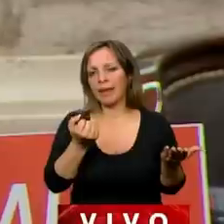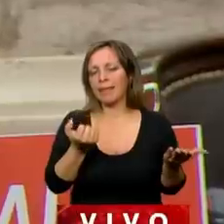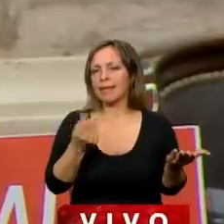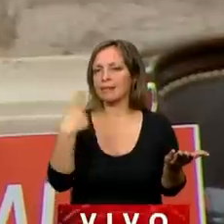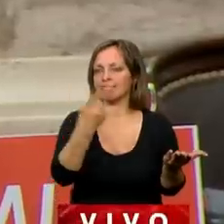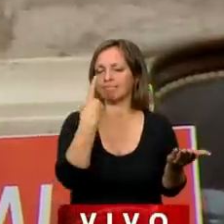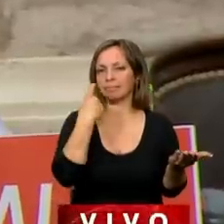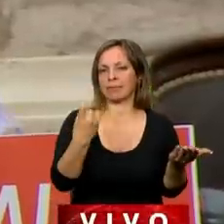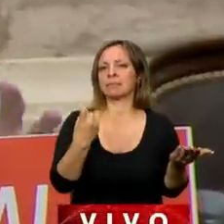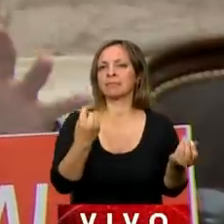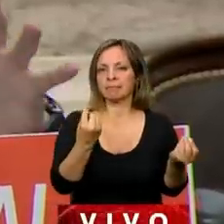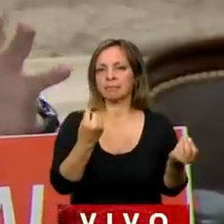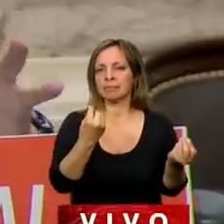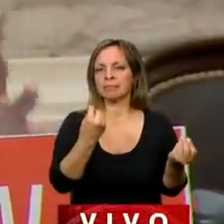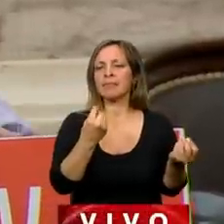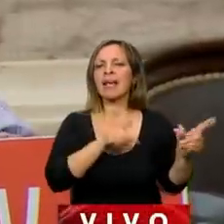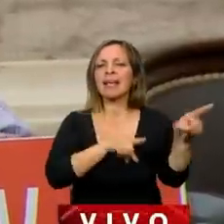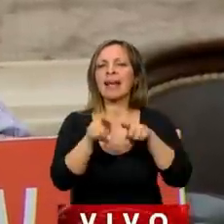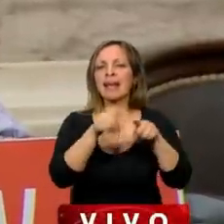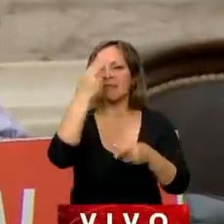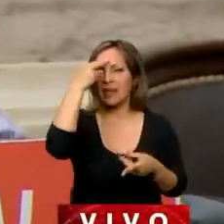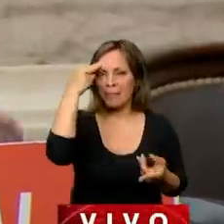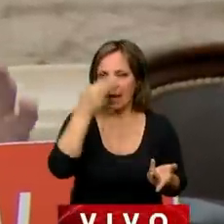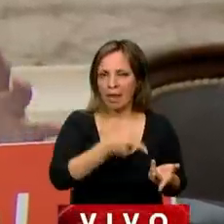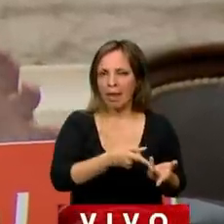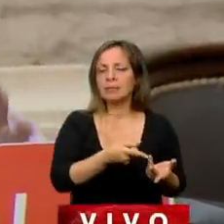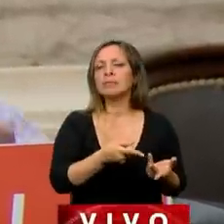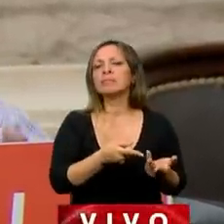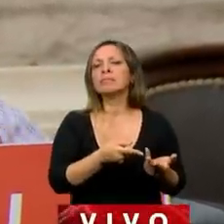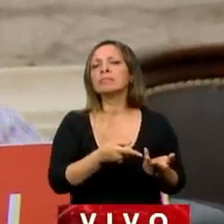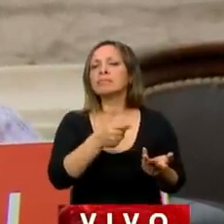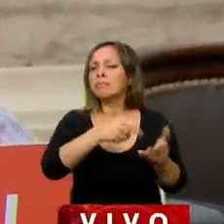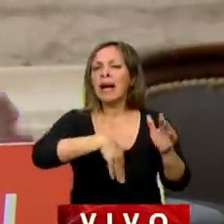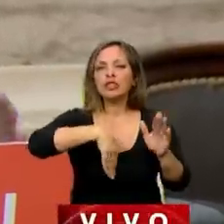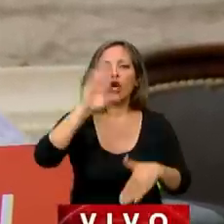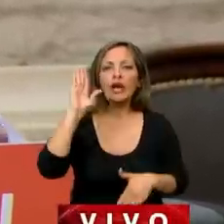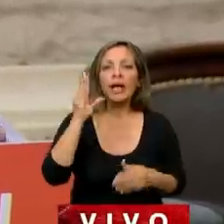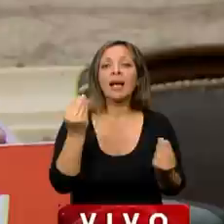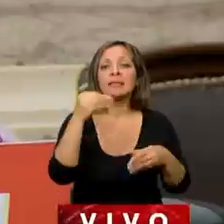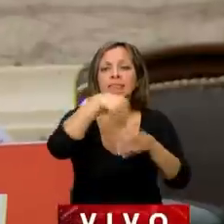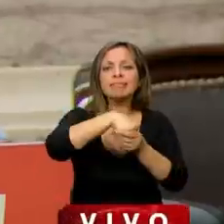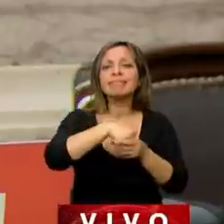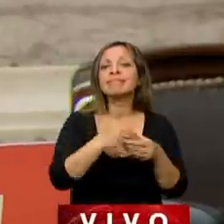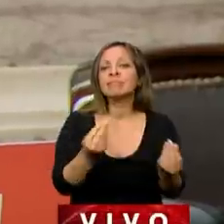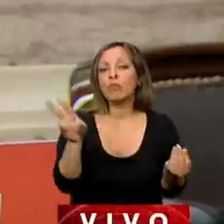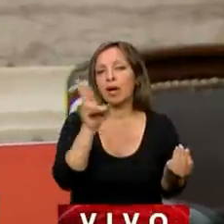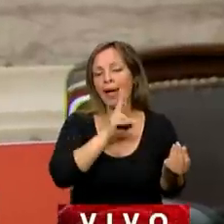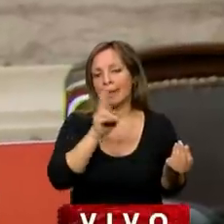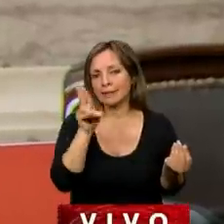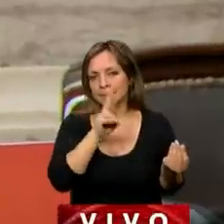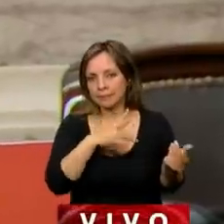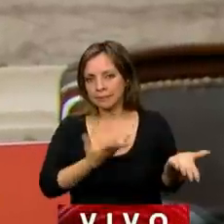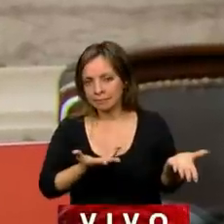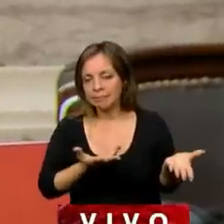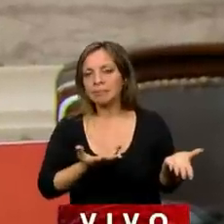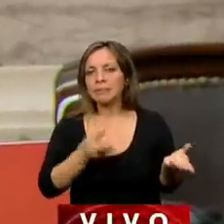enfermería está sostenida en su mayoría por mujeres, que en muchos de los